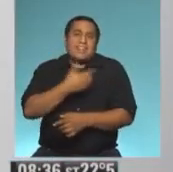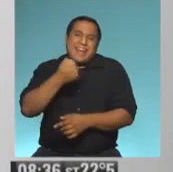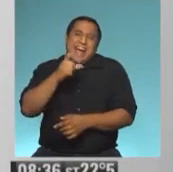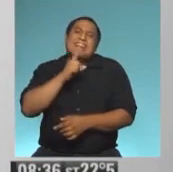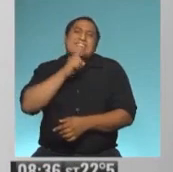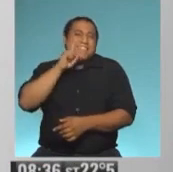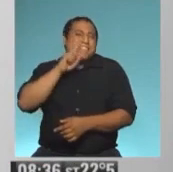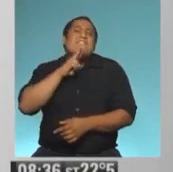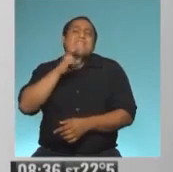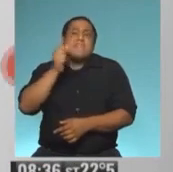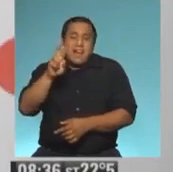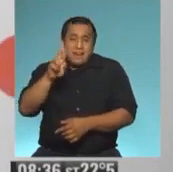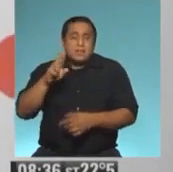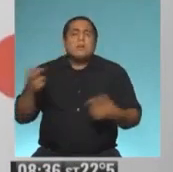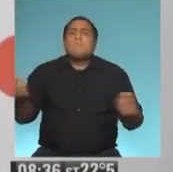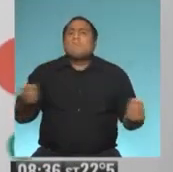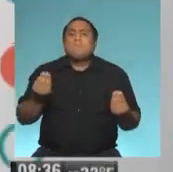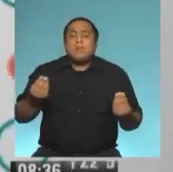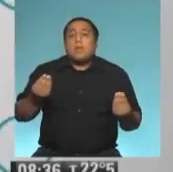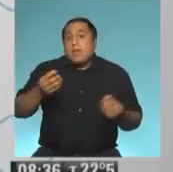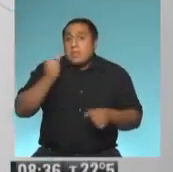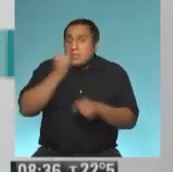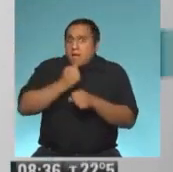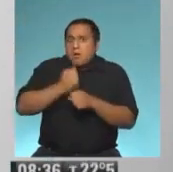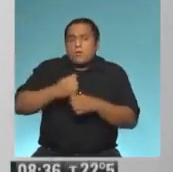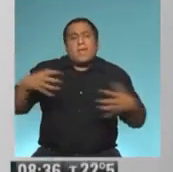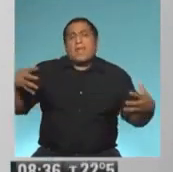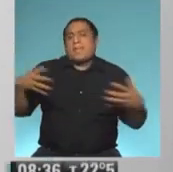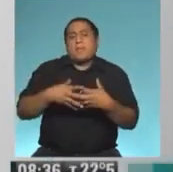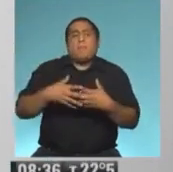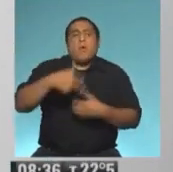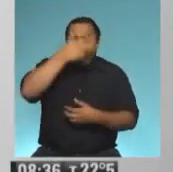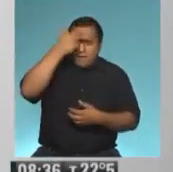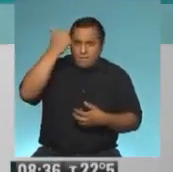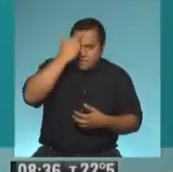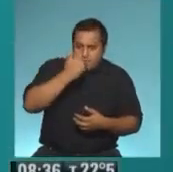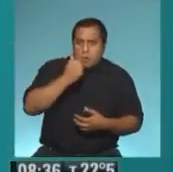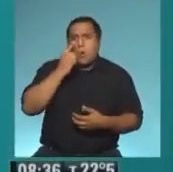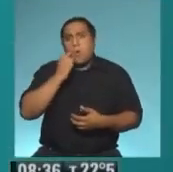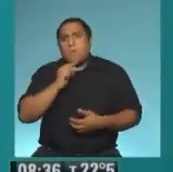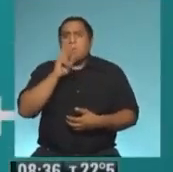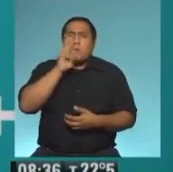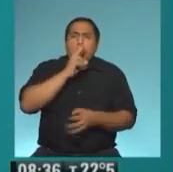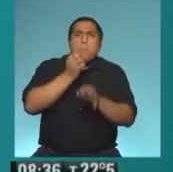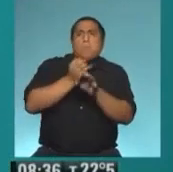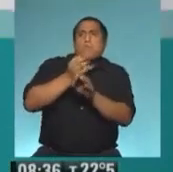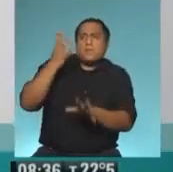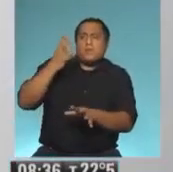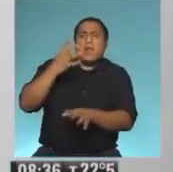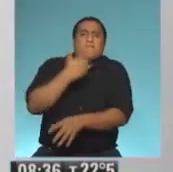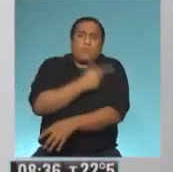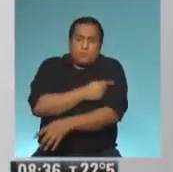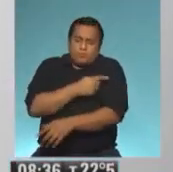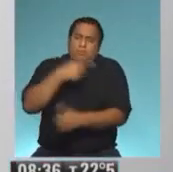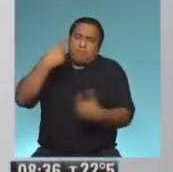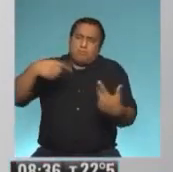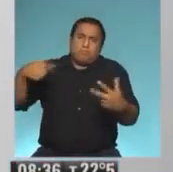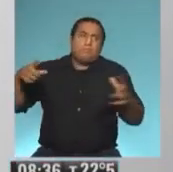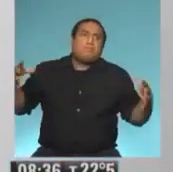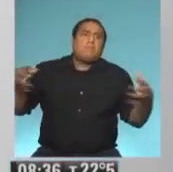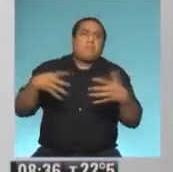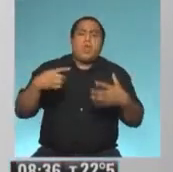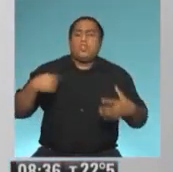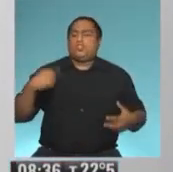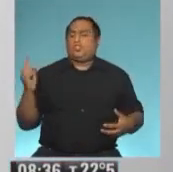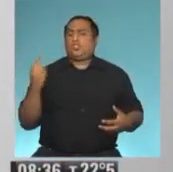dejar una vez más en claro que la tarea va a ser conjunta de las enfermeras, de los enfermeros, de los especialistas en vacunación históricos, que solo no